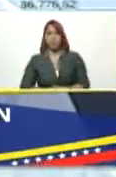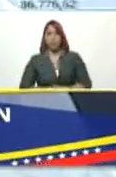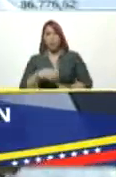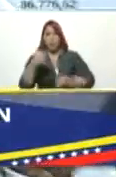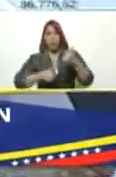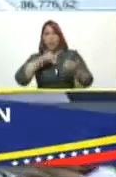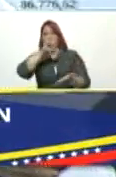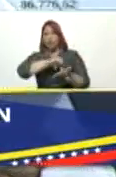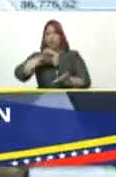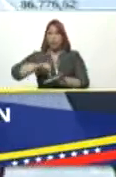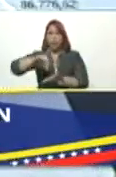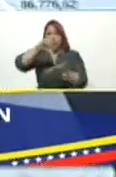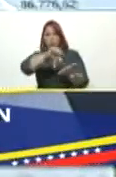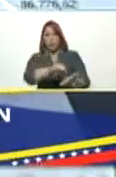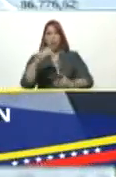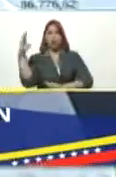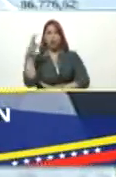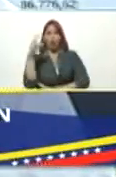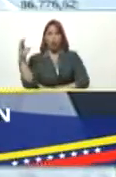de Colombia estuvieron,